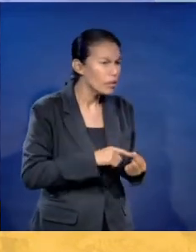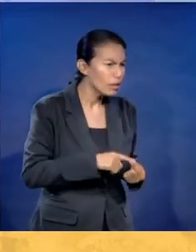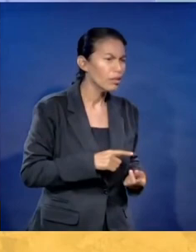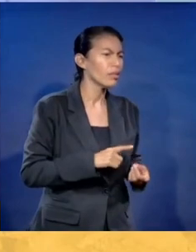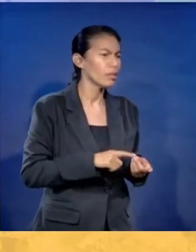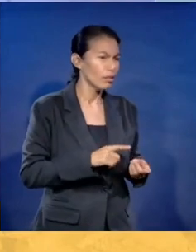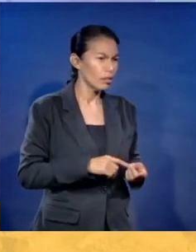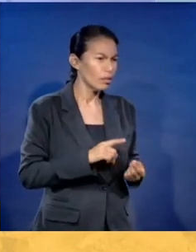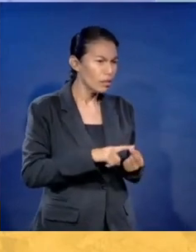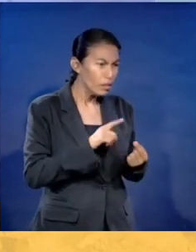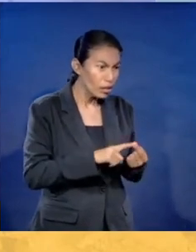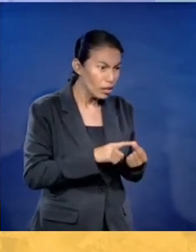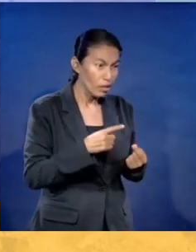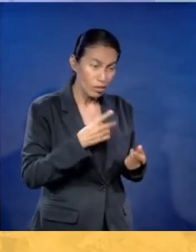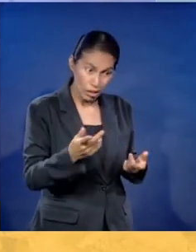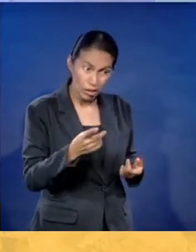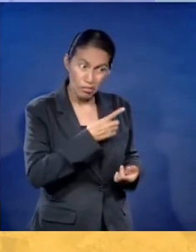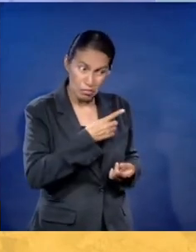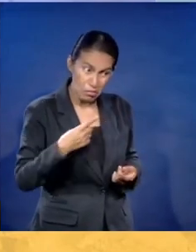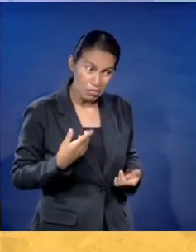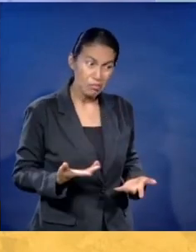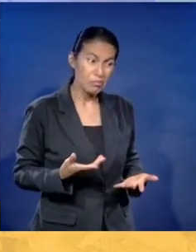qué bueno que lo dices porque